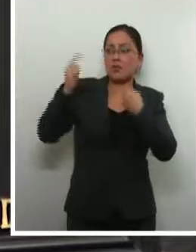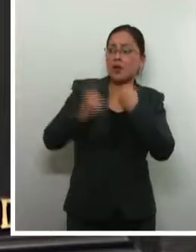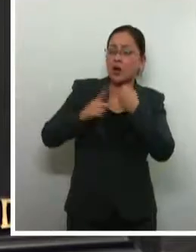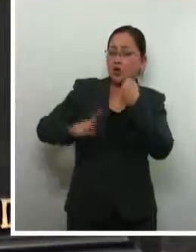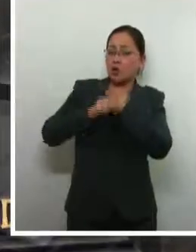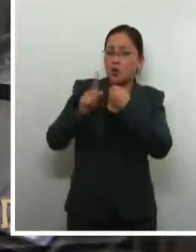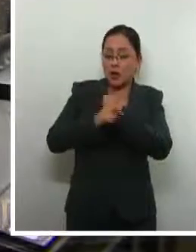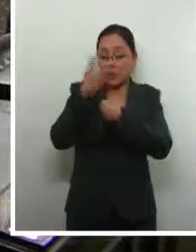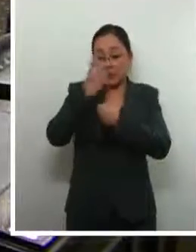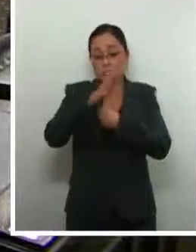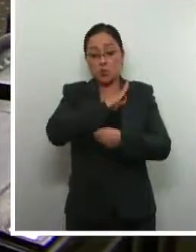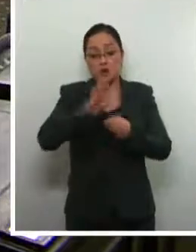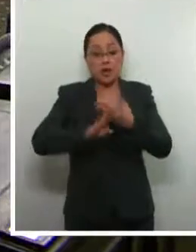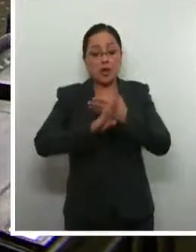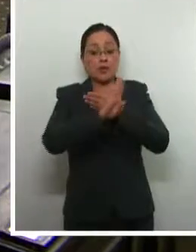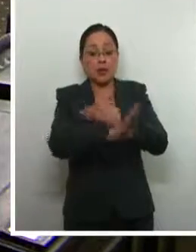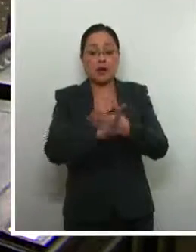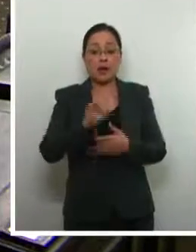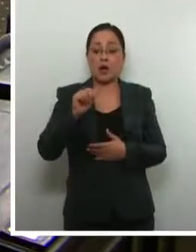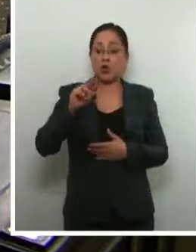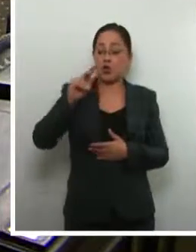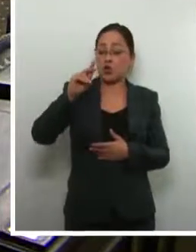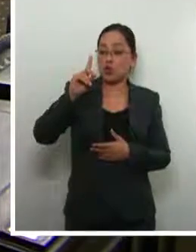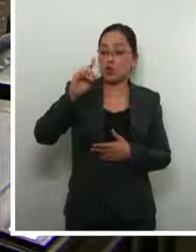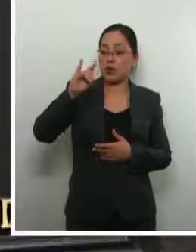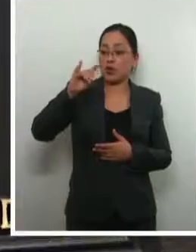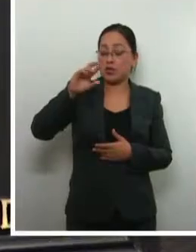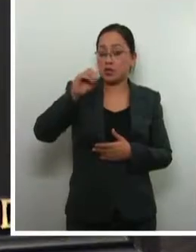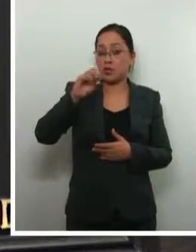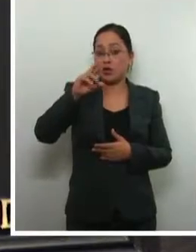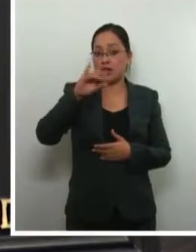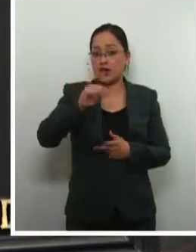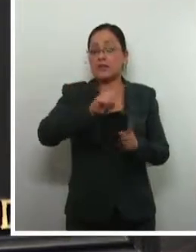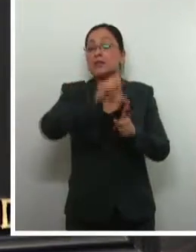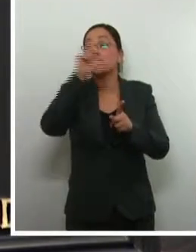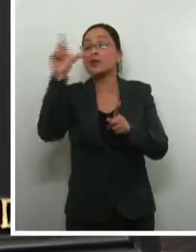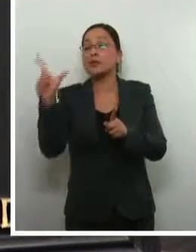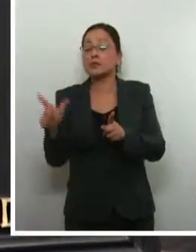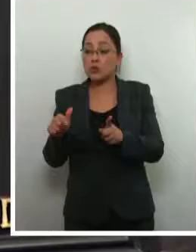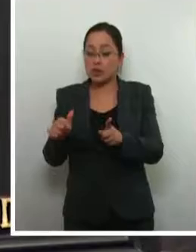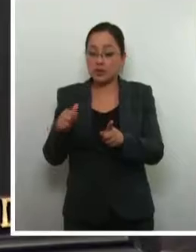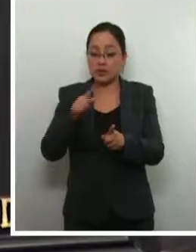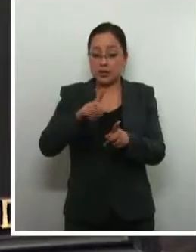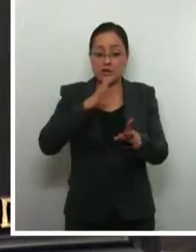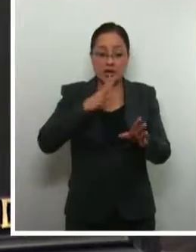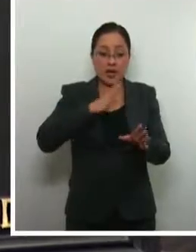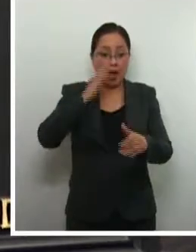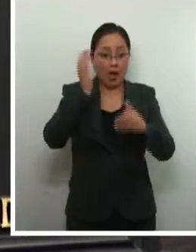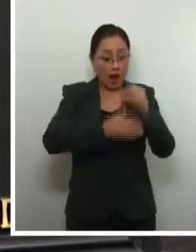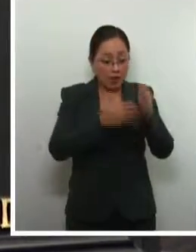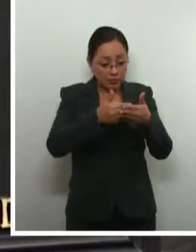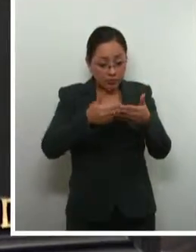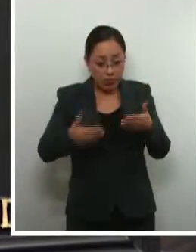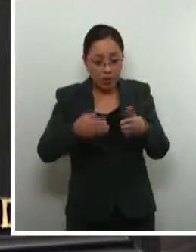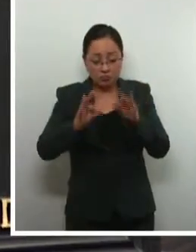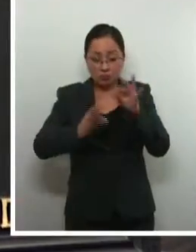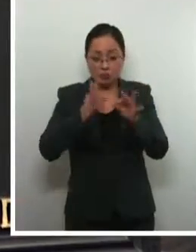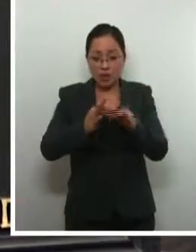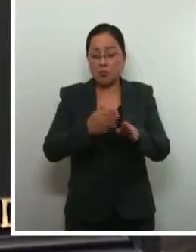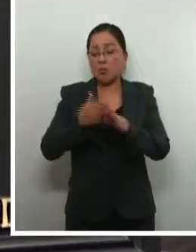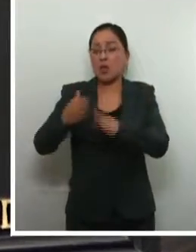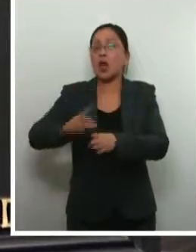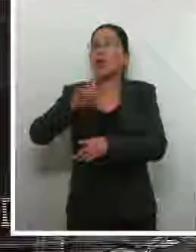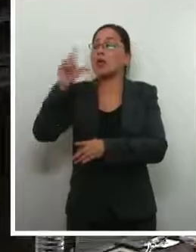problemas. Ya la labor de auditoría es post, es después de que pasaron las cosas, es